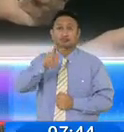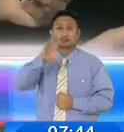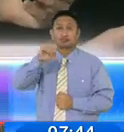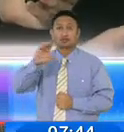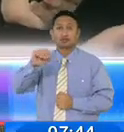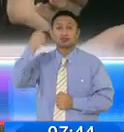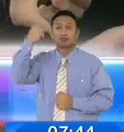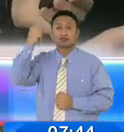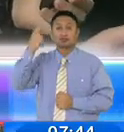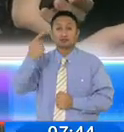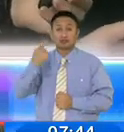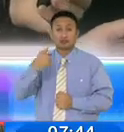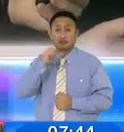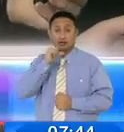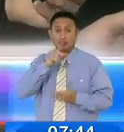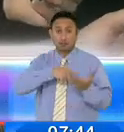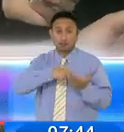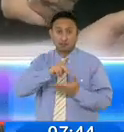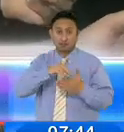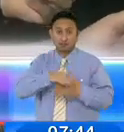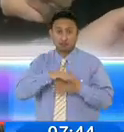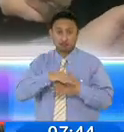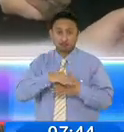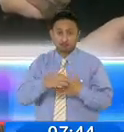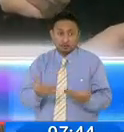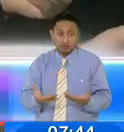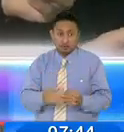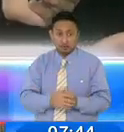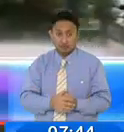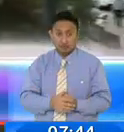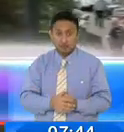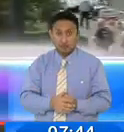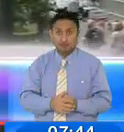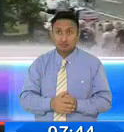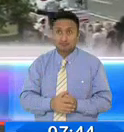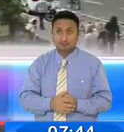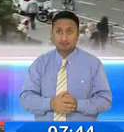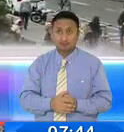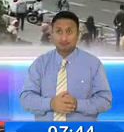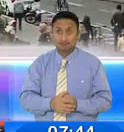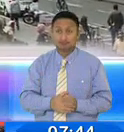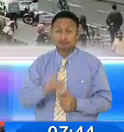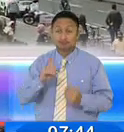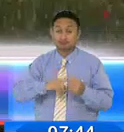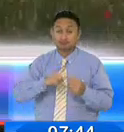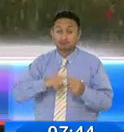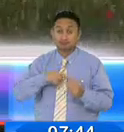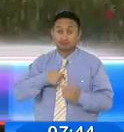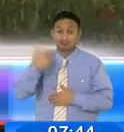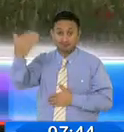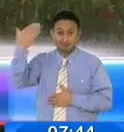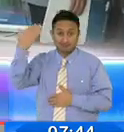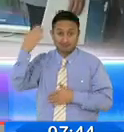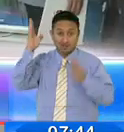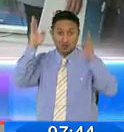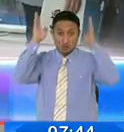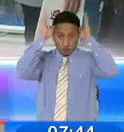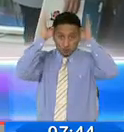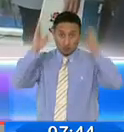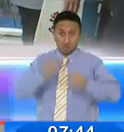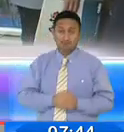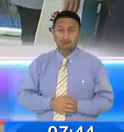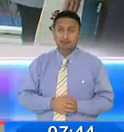tiene pendiente el gobierno de los ecuatorianos y que llevan varios años. En el caso de Quito, el alcalde Yunda explica la deuda. Tenemos